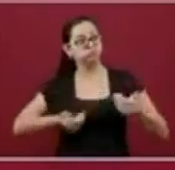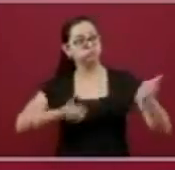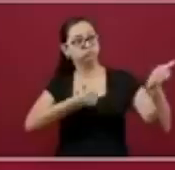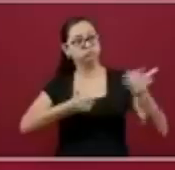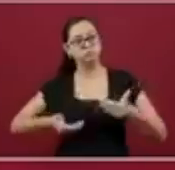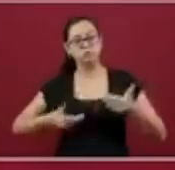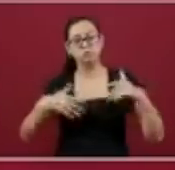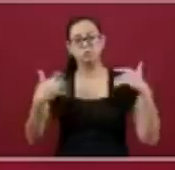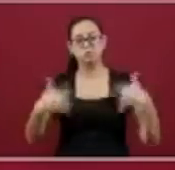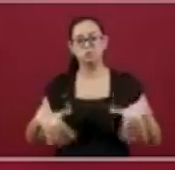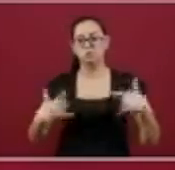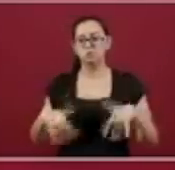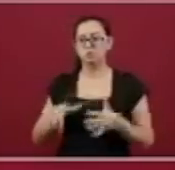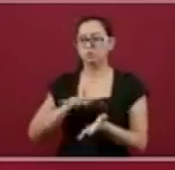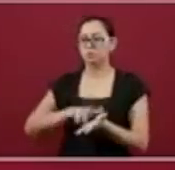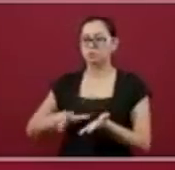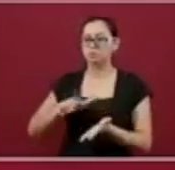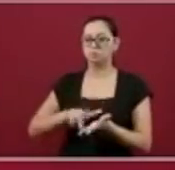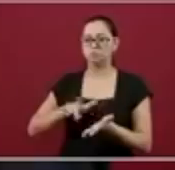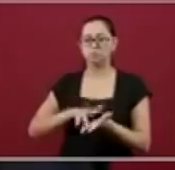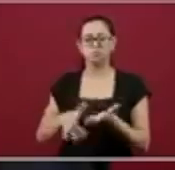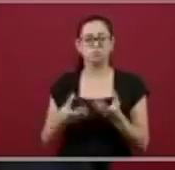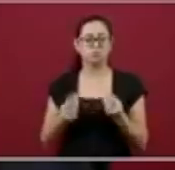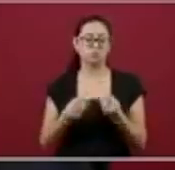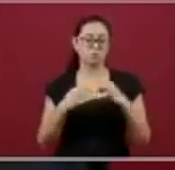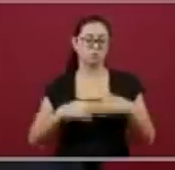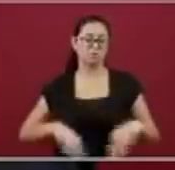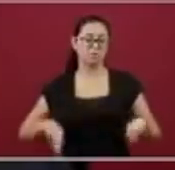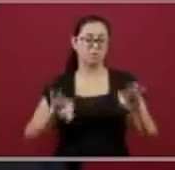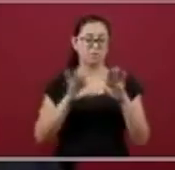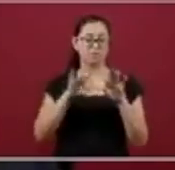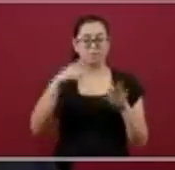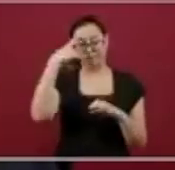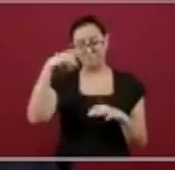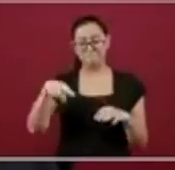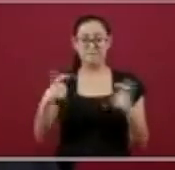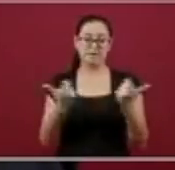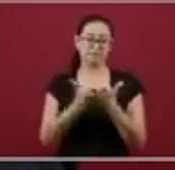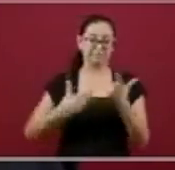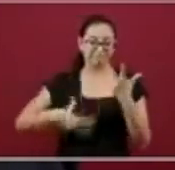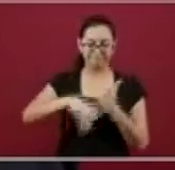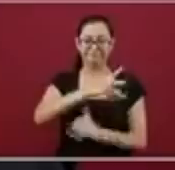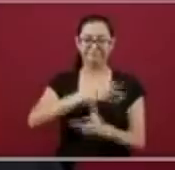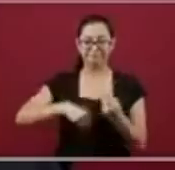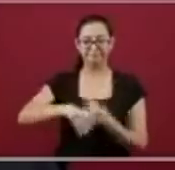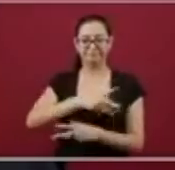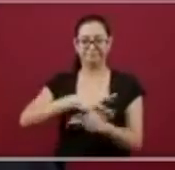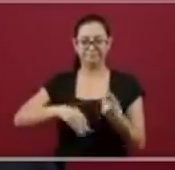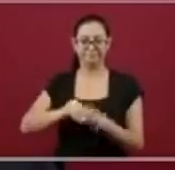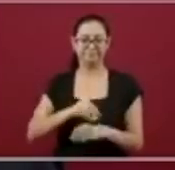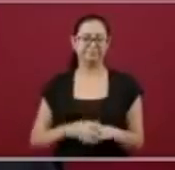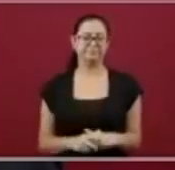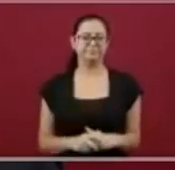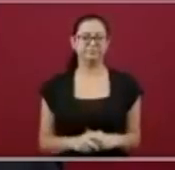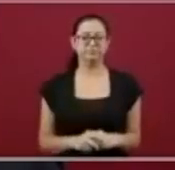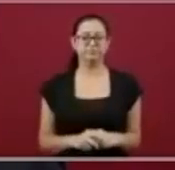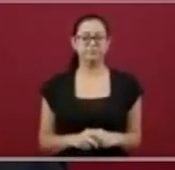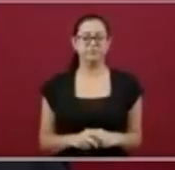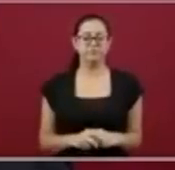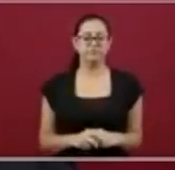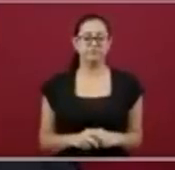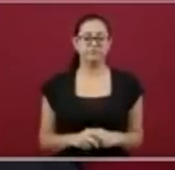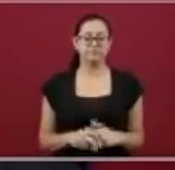Es un apoyo fundamental para la economía, sobre todo para